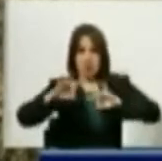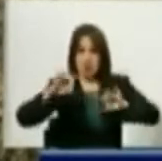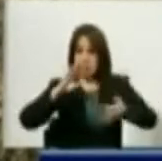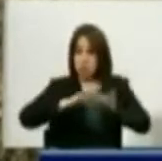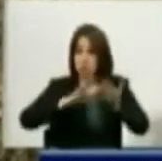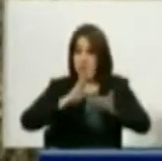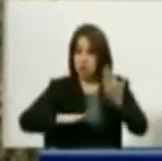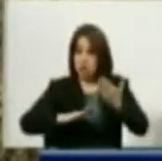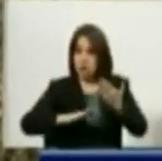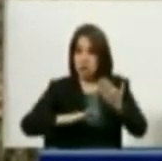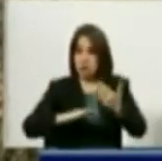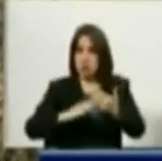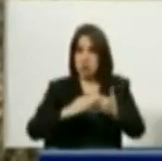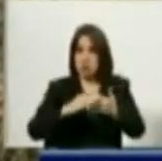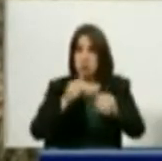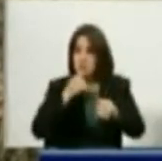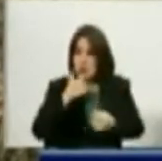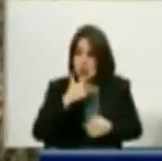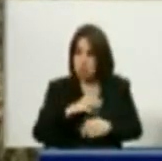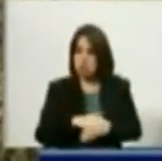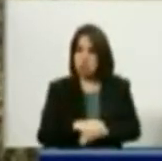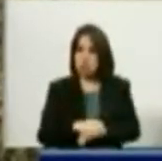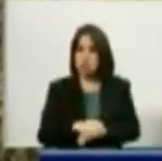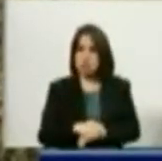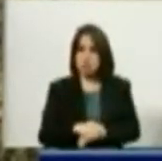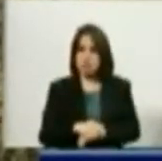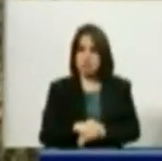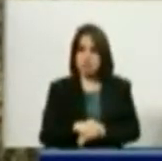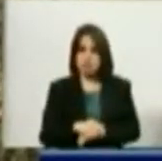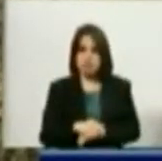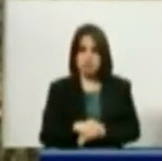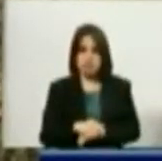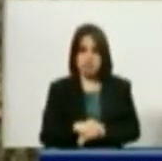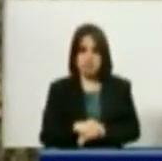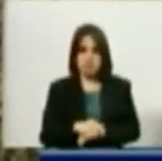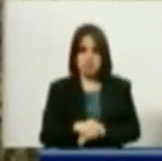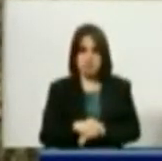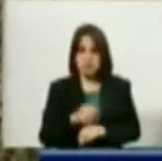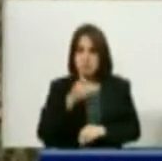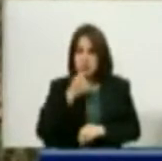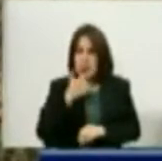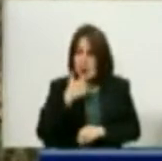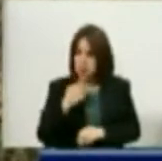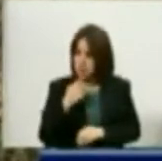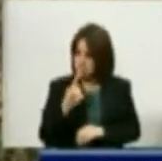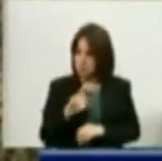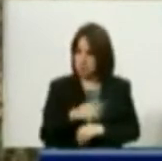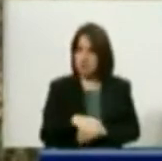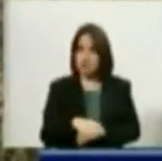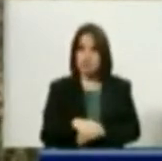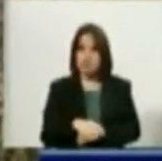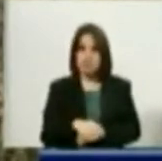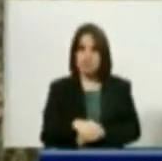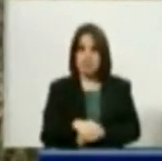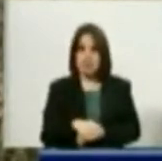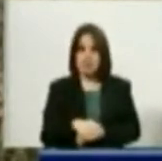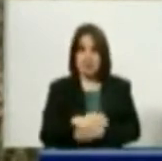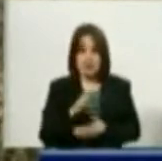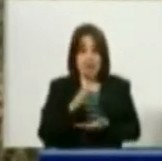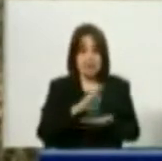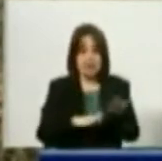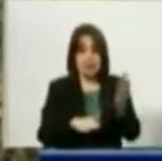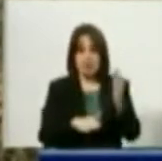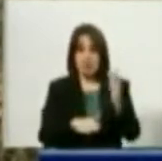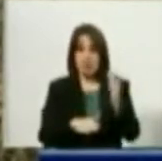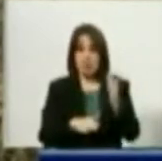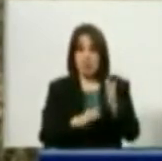salimos Qué bonito suena Ah me quedó lindo salimos afuera me